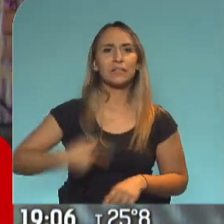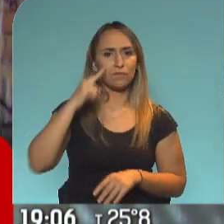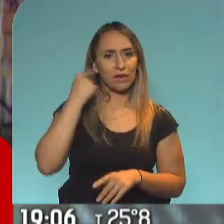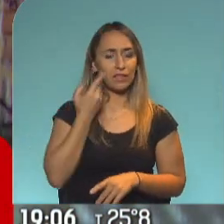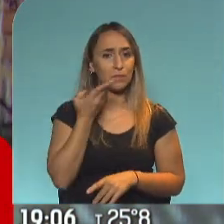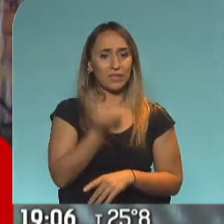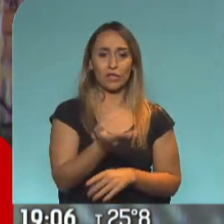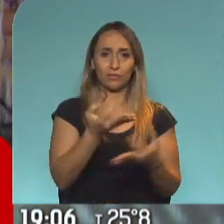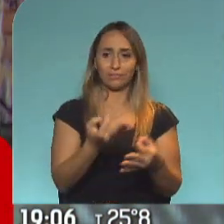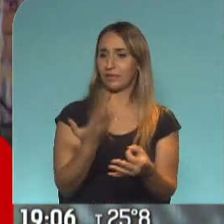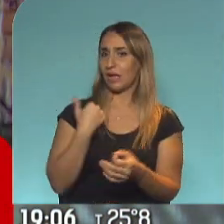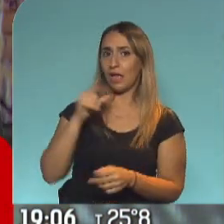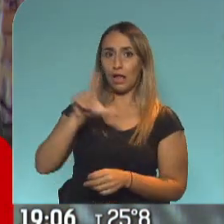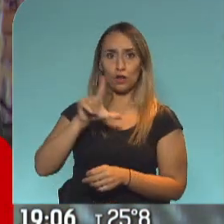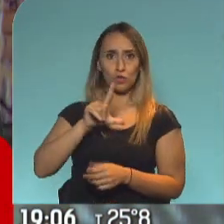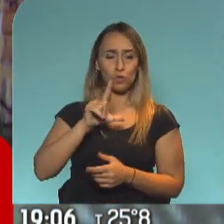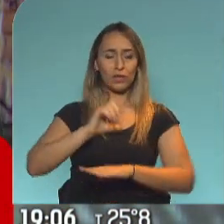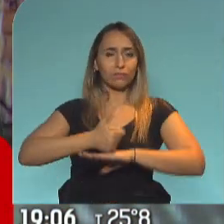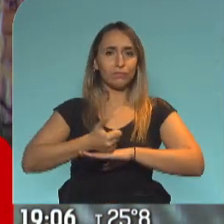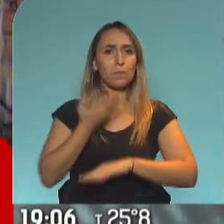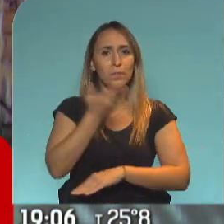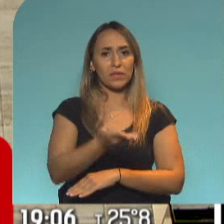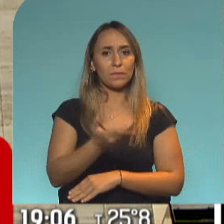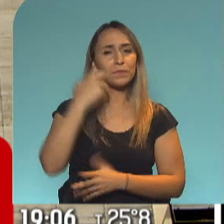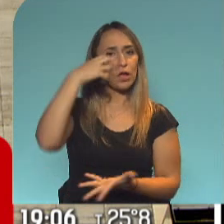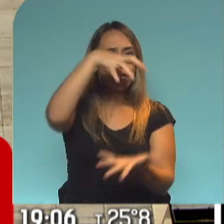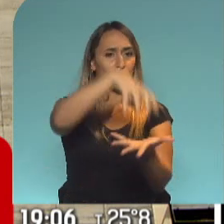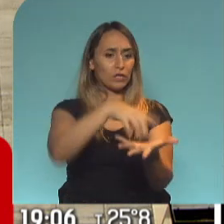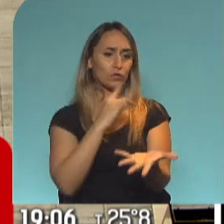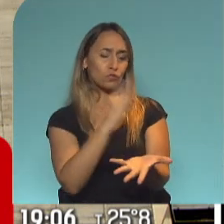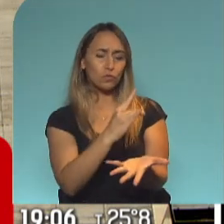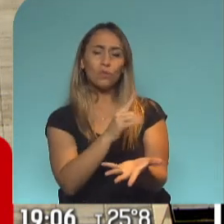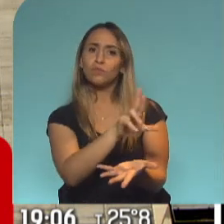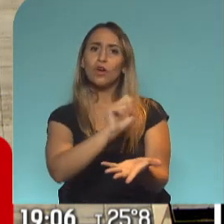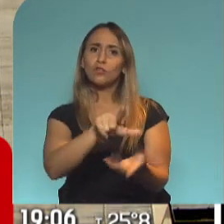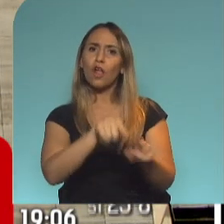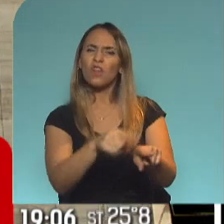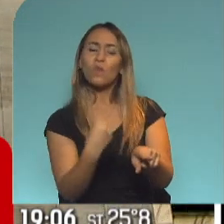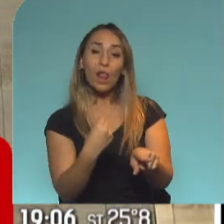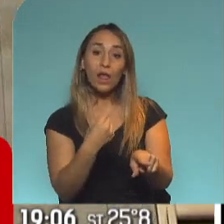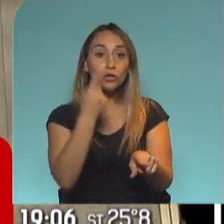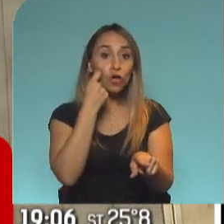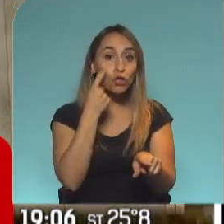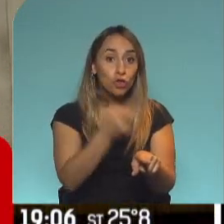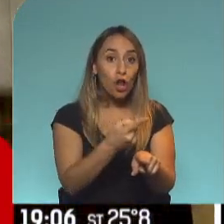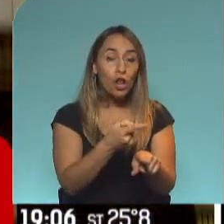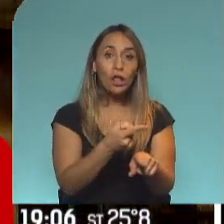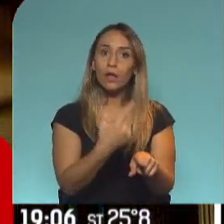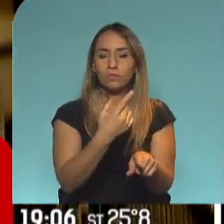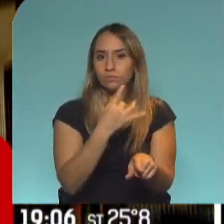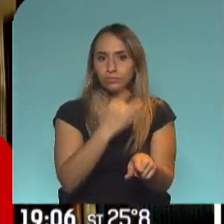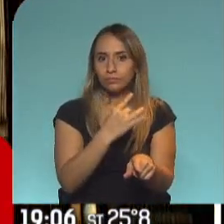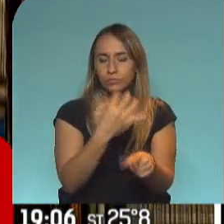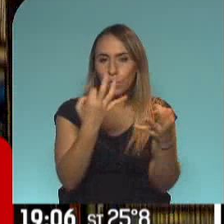Fernández el día lunes en la Asamblea Legislativa. Dijo que el Congreso cumpla su rol de control cruzado. Eso en términos